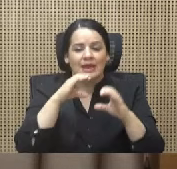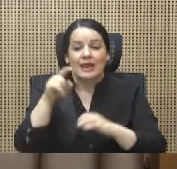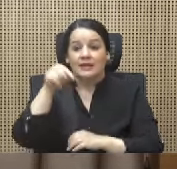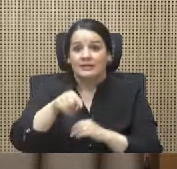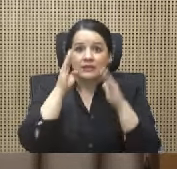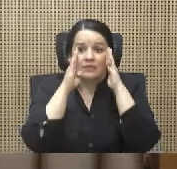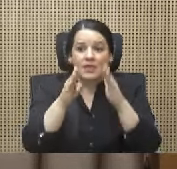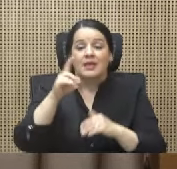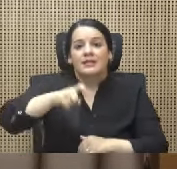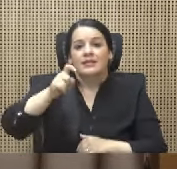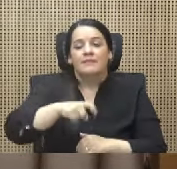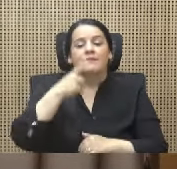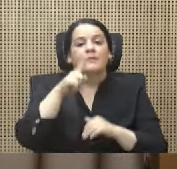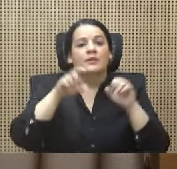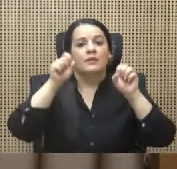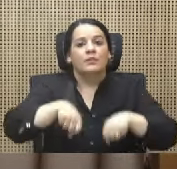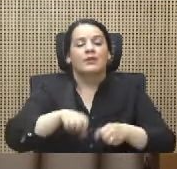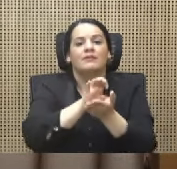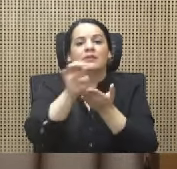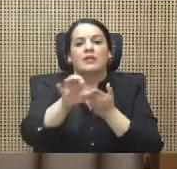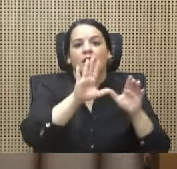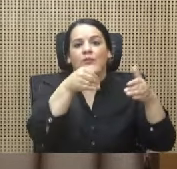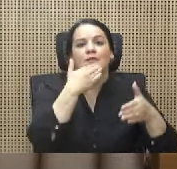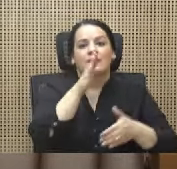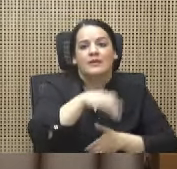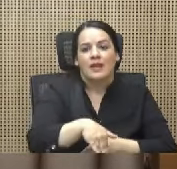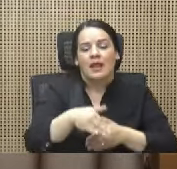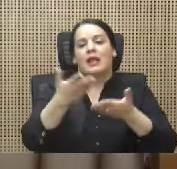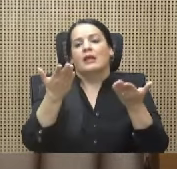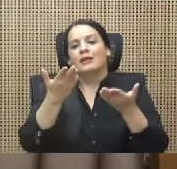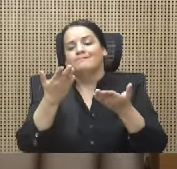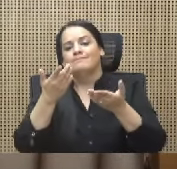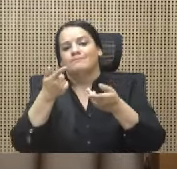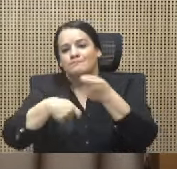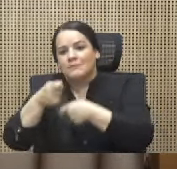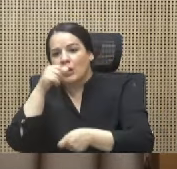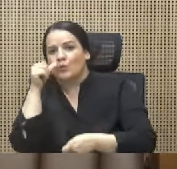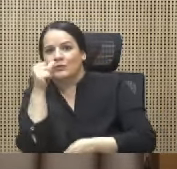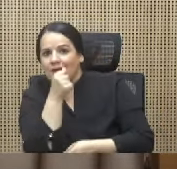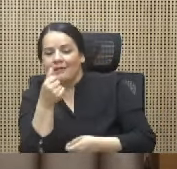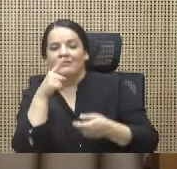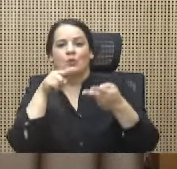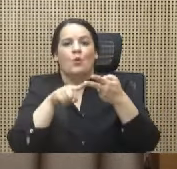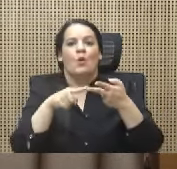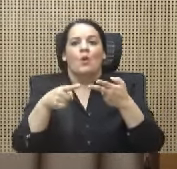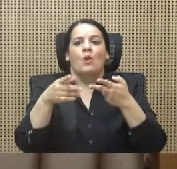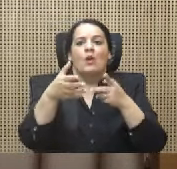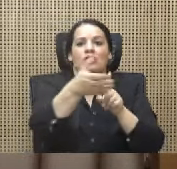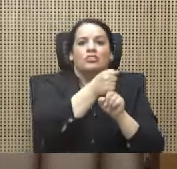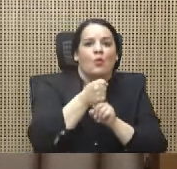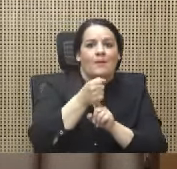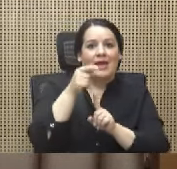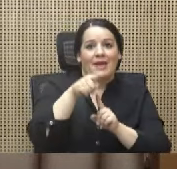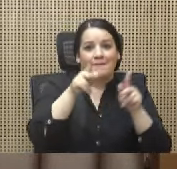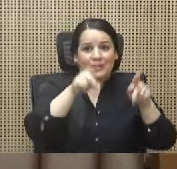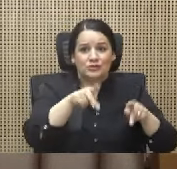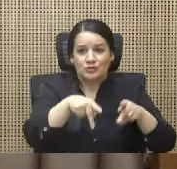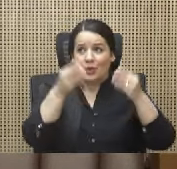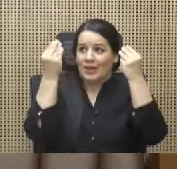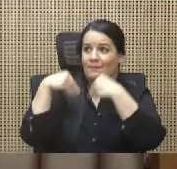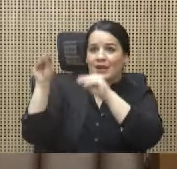necesarias para poder combatir el crimen organizado, el narcotráfico, la trata de personas, etcétera. Si podemos hacer eso, diputadas y